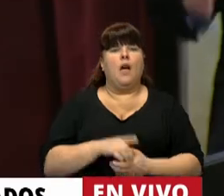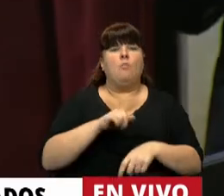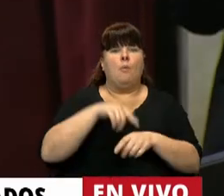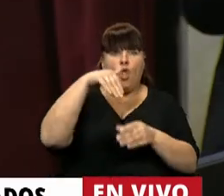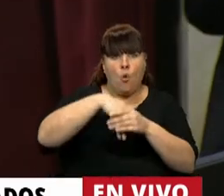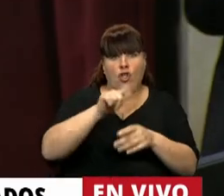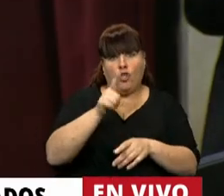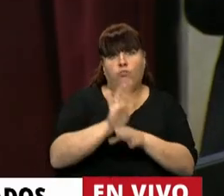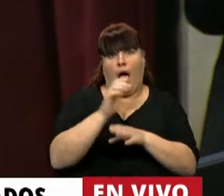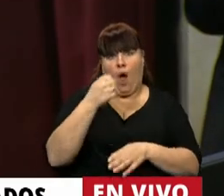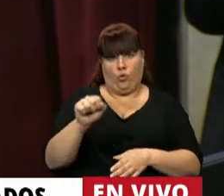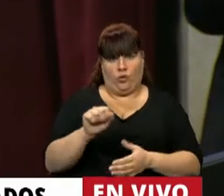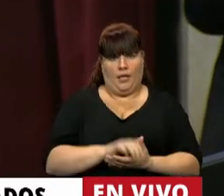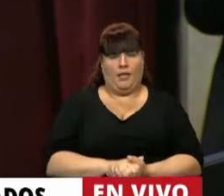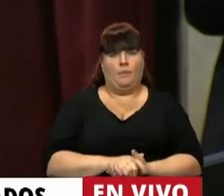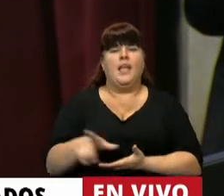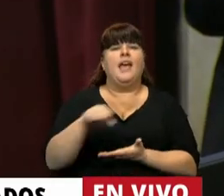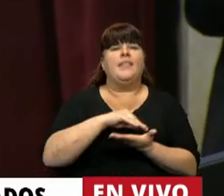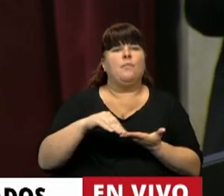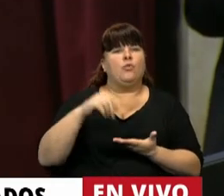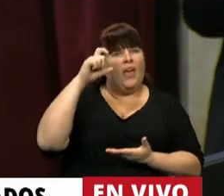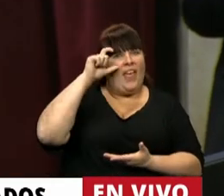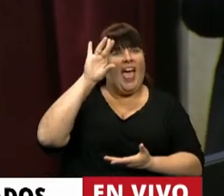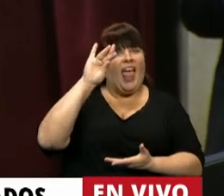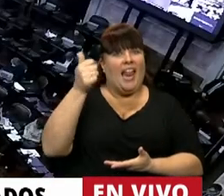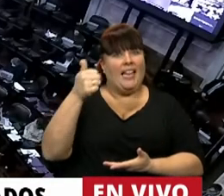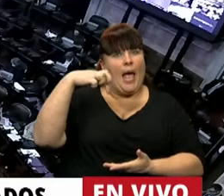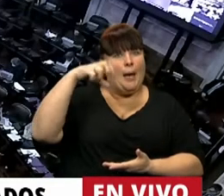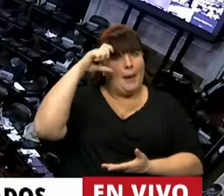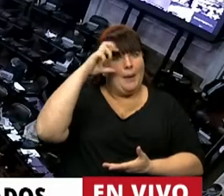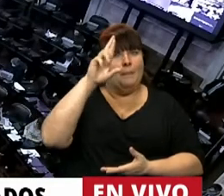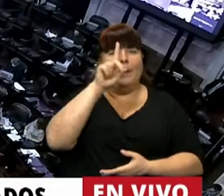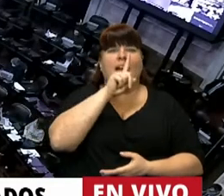Ausente a la hora de votar. Diputada Elda Pértile.